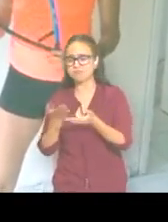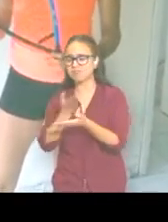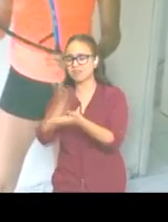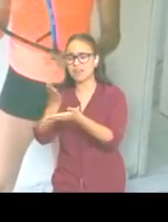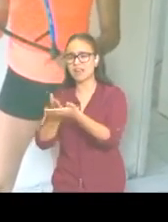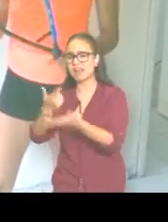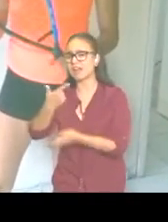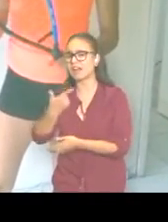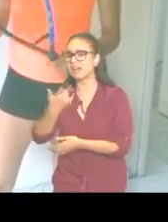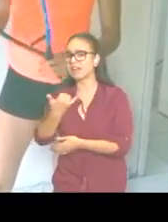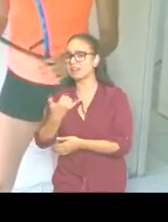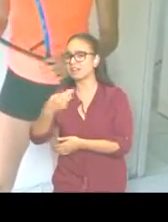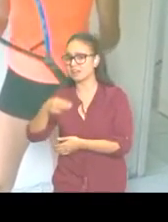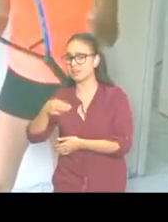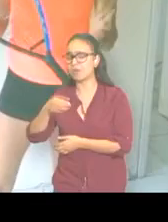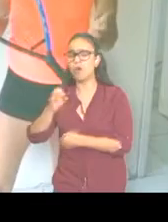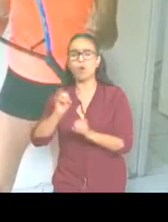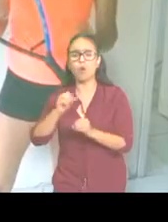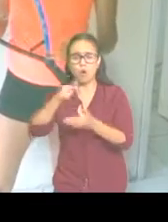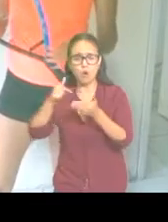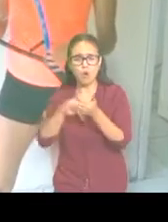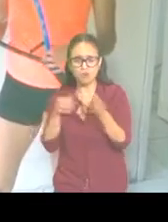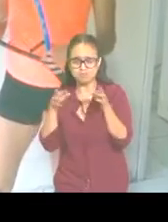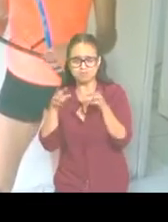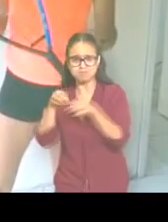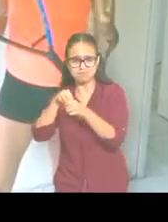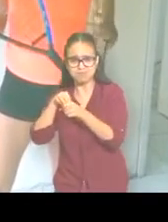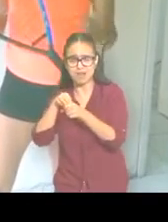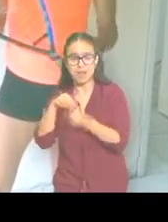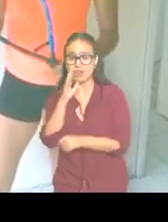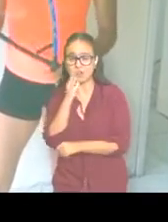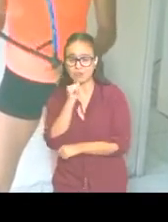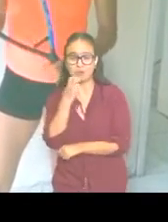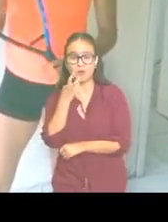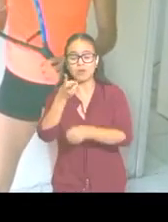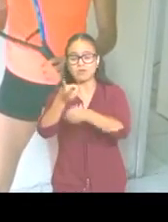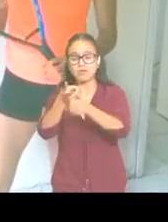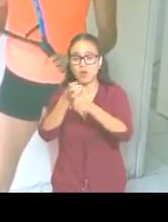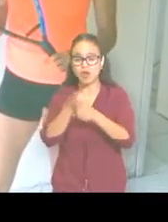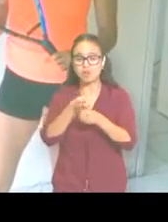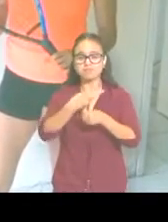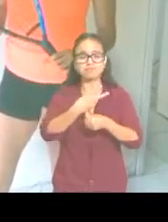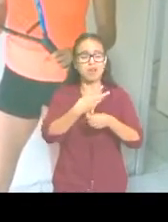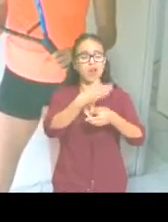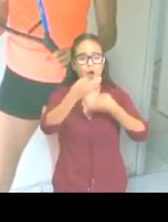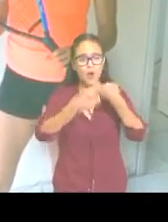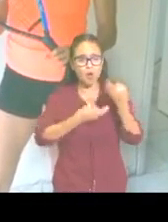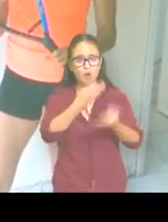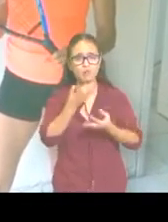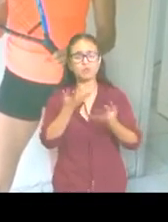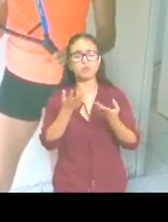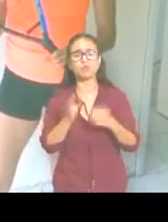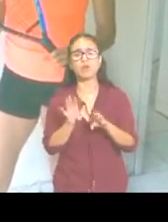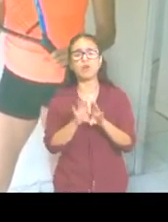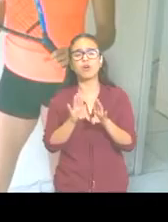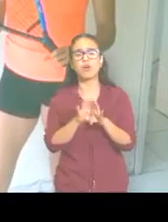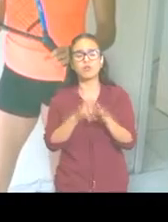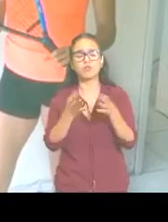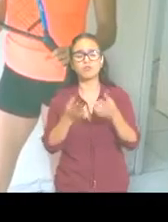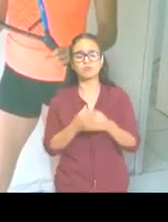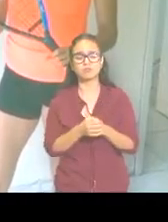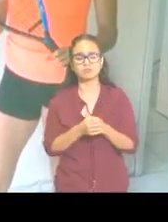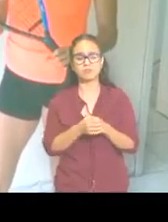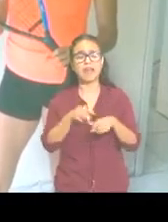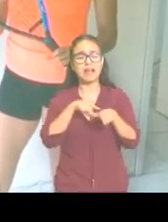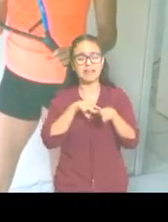muy concurridos, pero la decisión la tenemos nosotros. Entonces los invito a mantenerse activos en casa haciendo ejercicio y